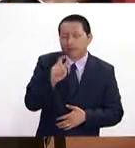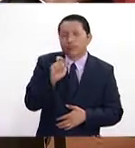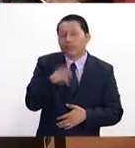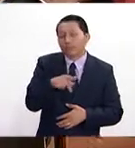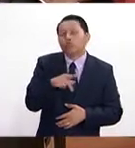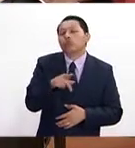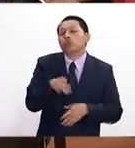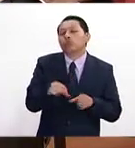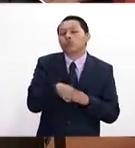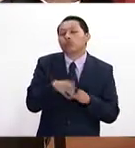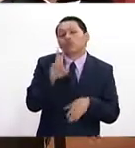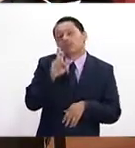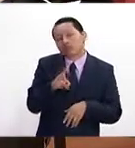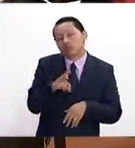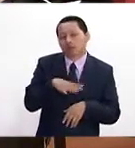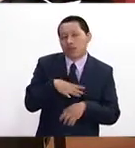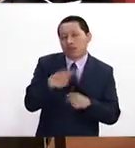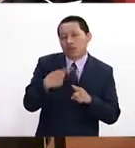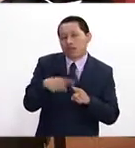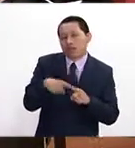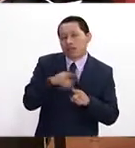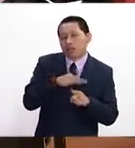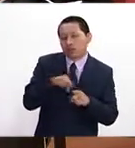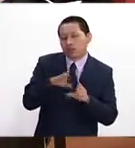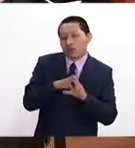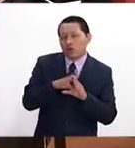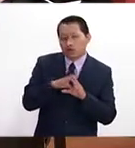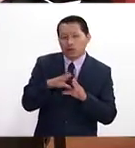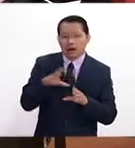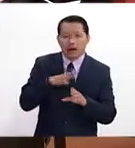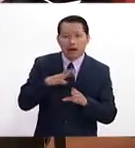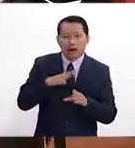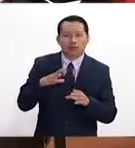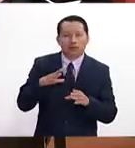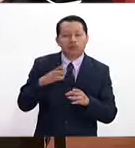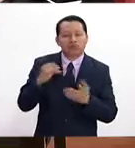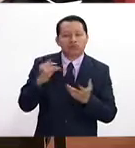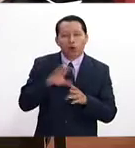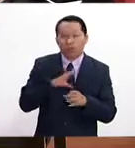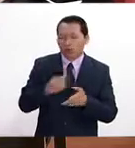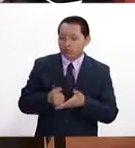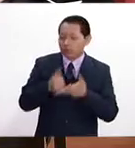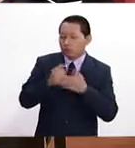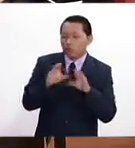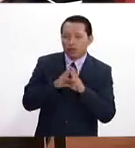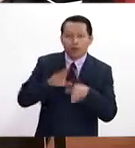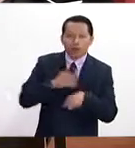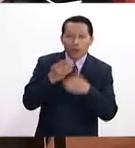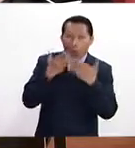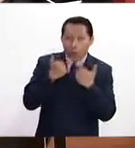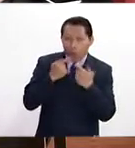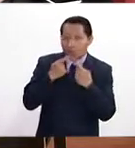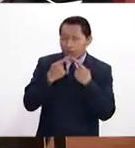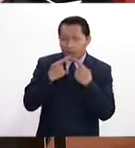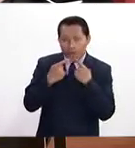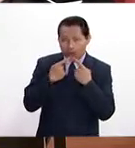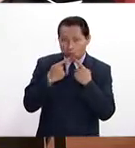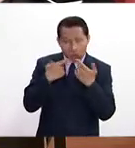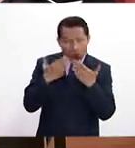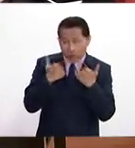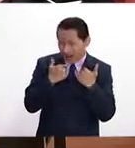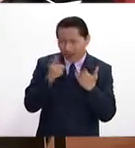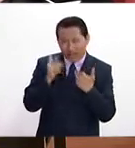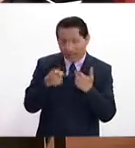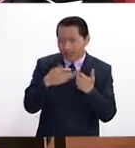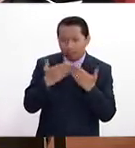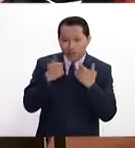visto varios intentos de que haya un mediador, porque de lo que se habla es que no existe el diálogo entre las dos partes, que no hay